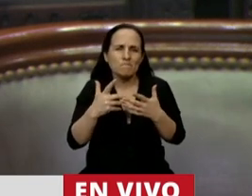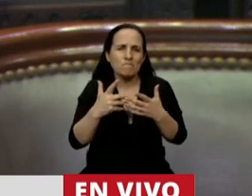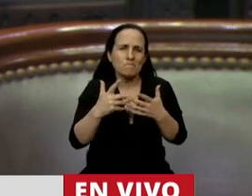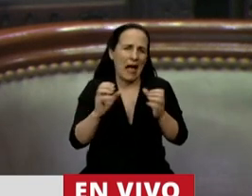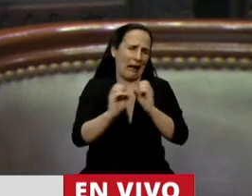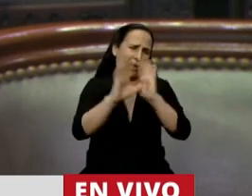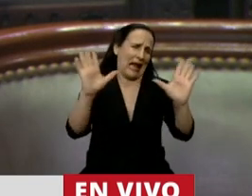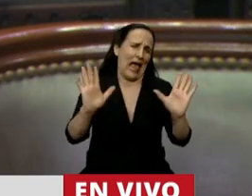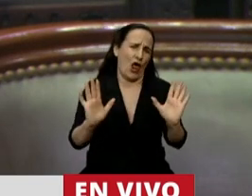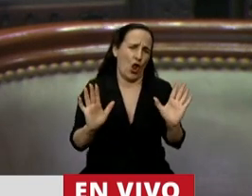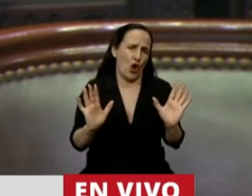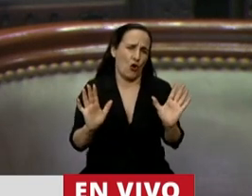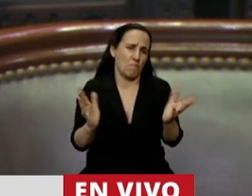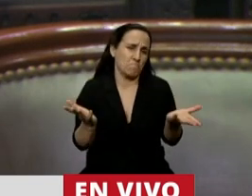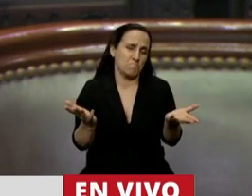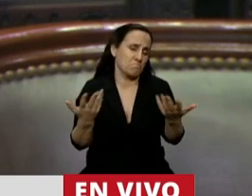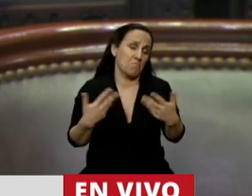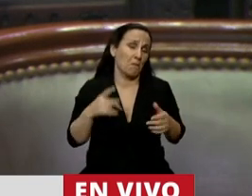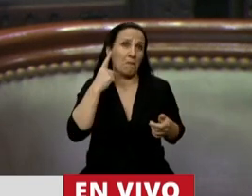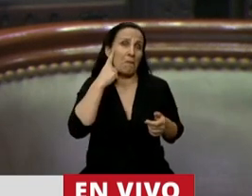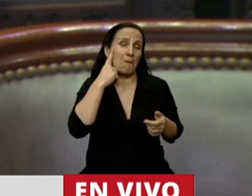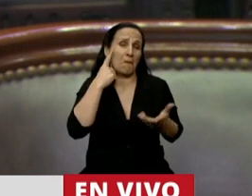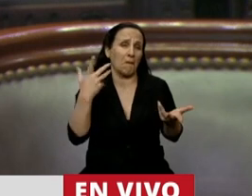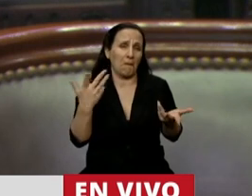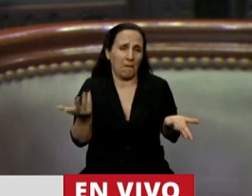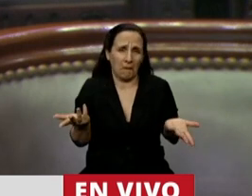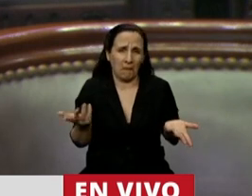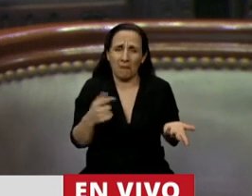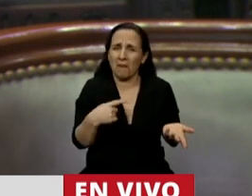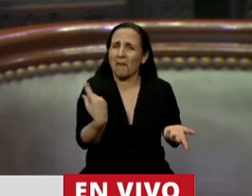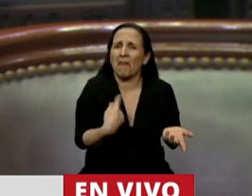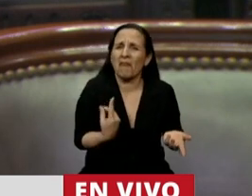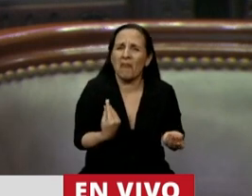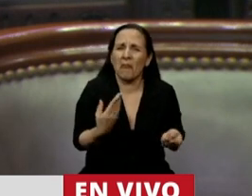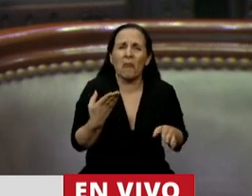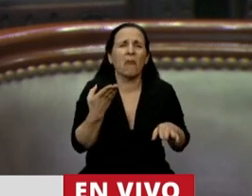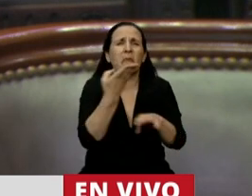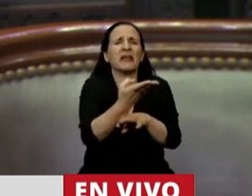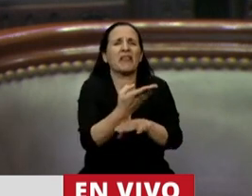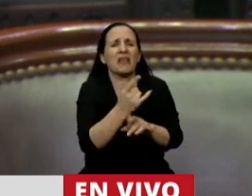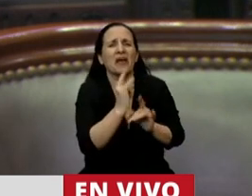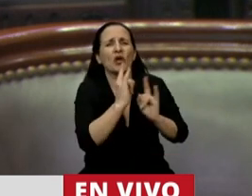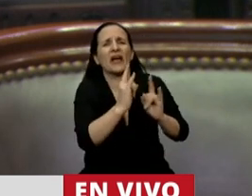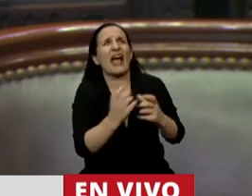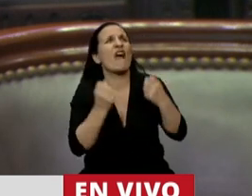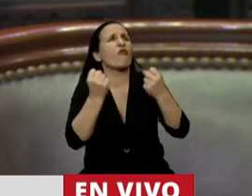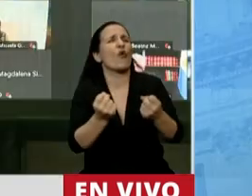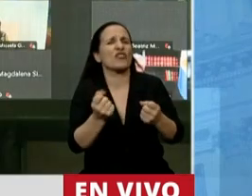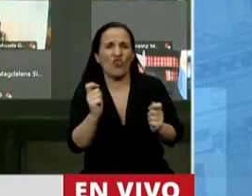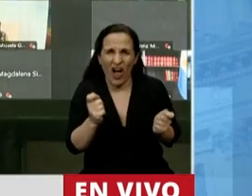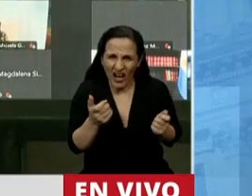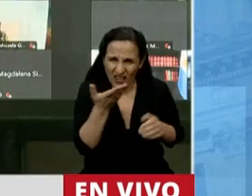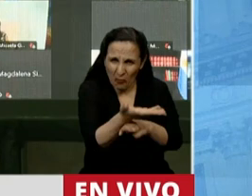que de sentido común. ¿A quién le vamos a pedir un esfuerzo en el